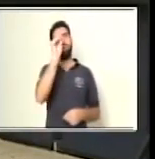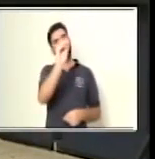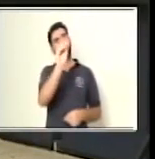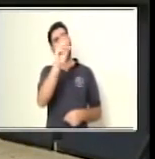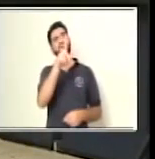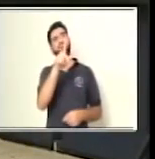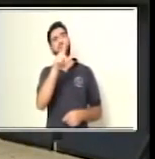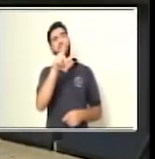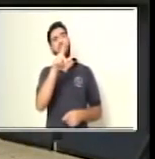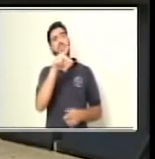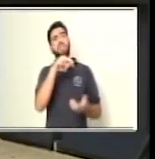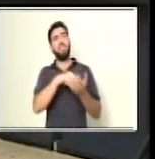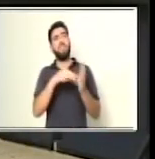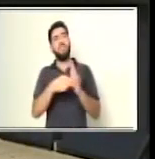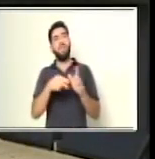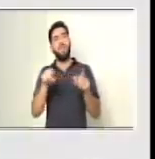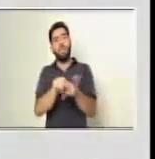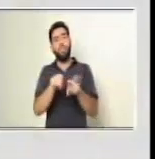buscando